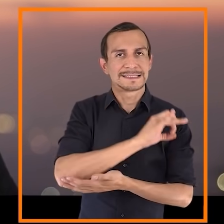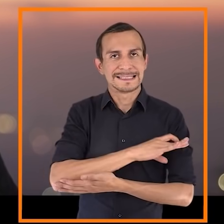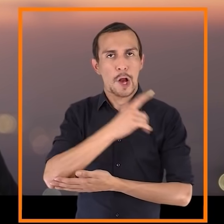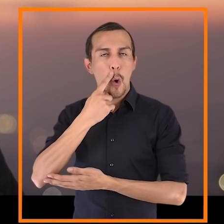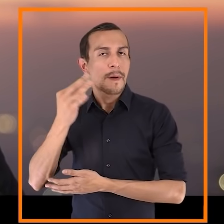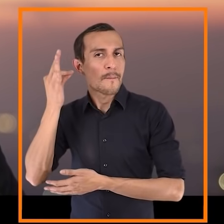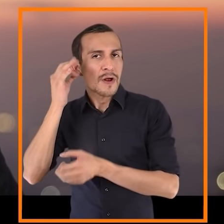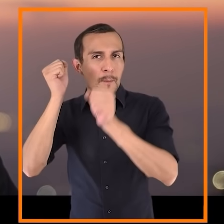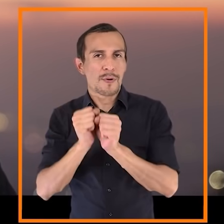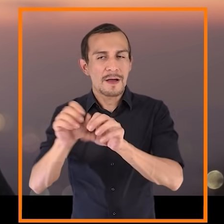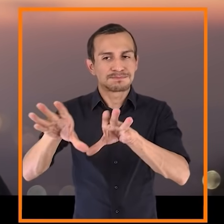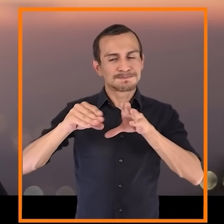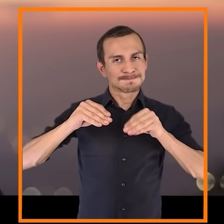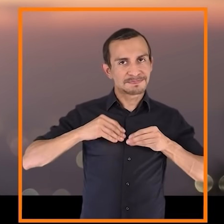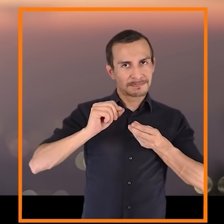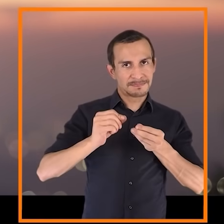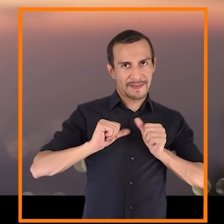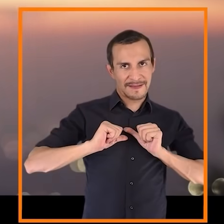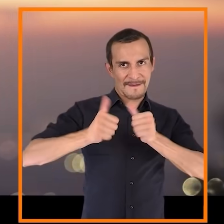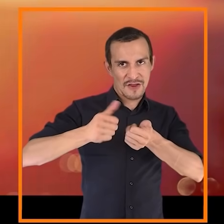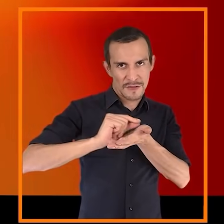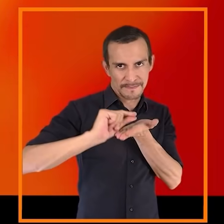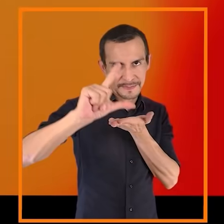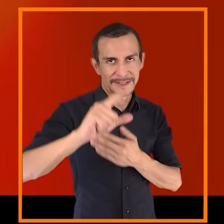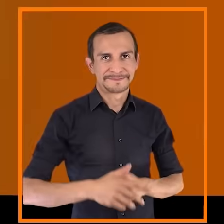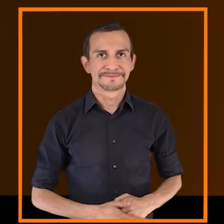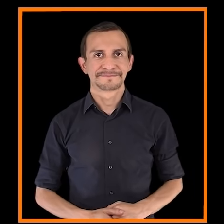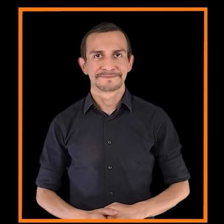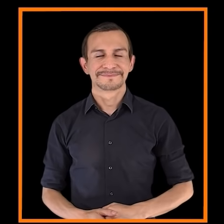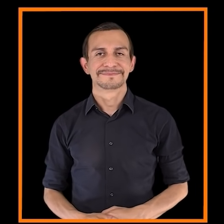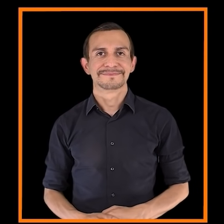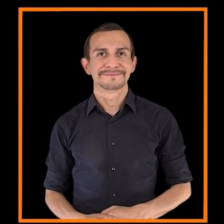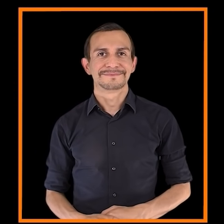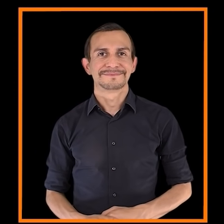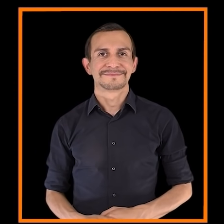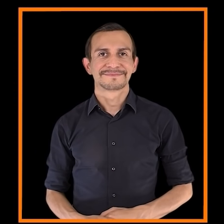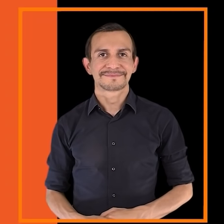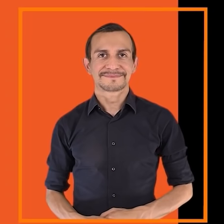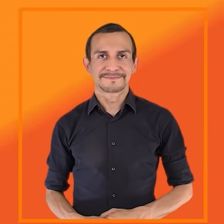chilenos y chilenas puedan tomar el desafío de emprender.